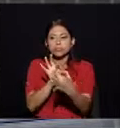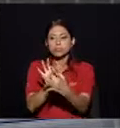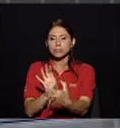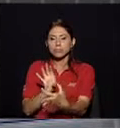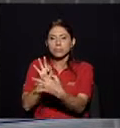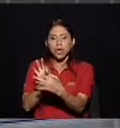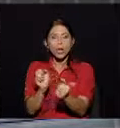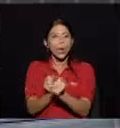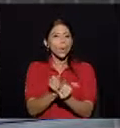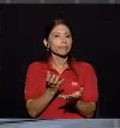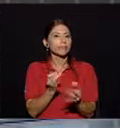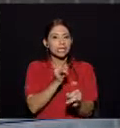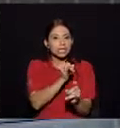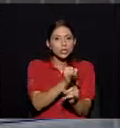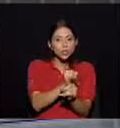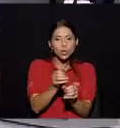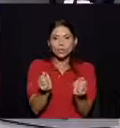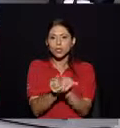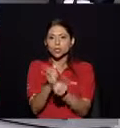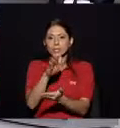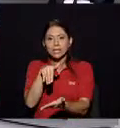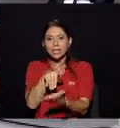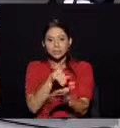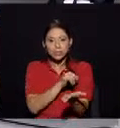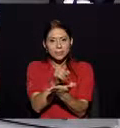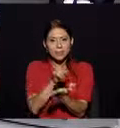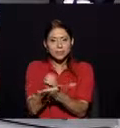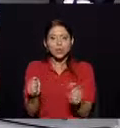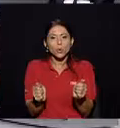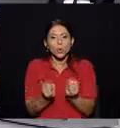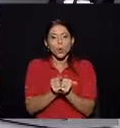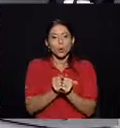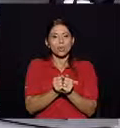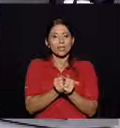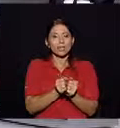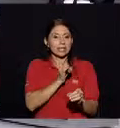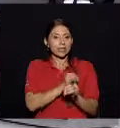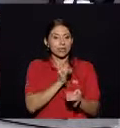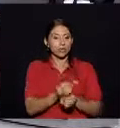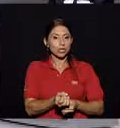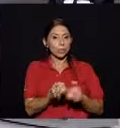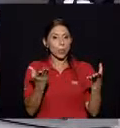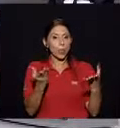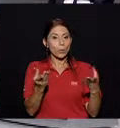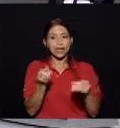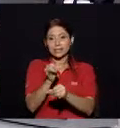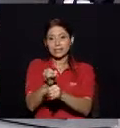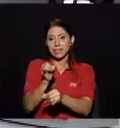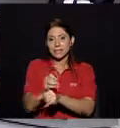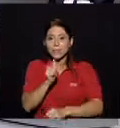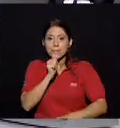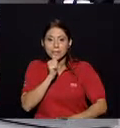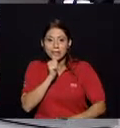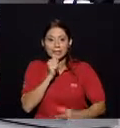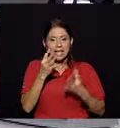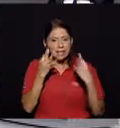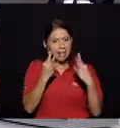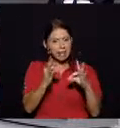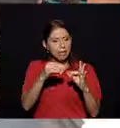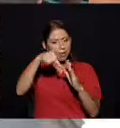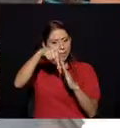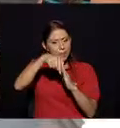instituciones, con centros de investigación, con instituciones públicas, privadas también, tratando de profundizar y entender qué es lo que